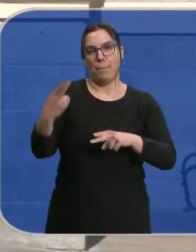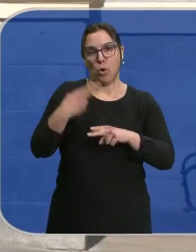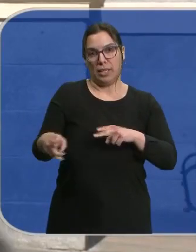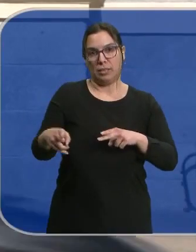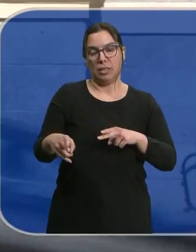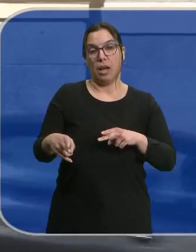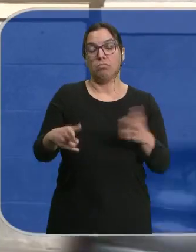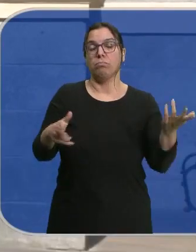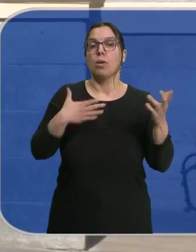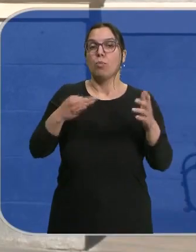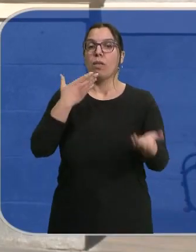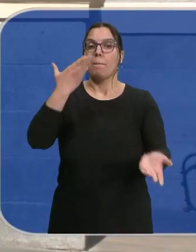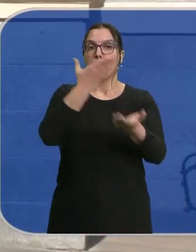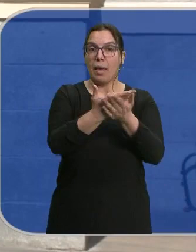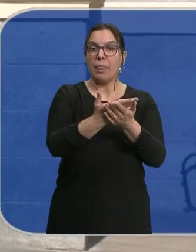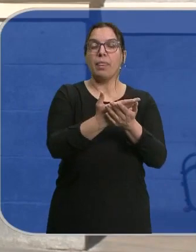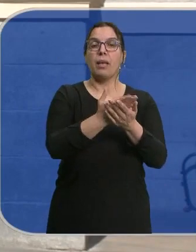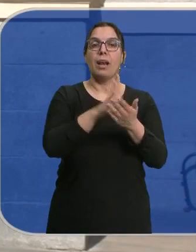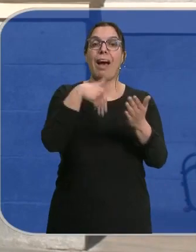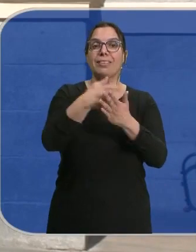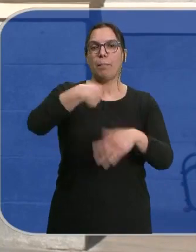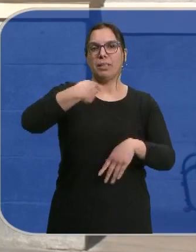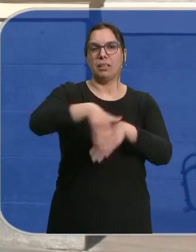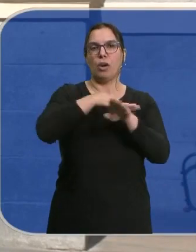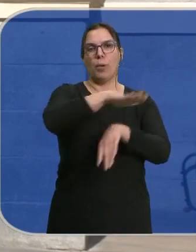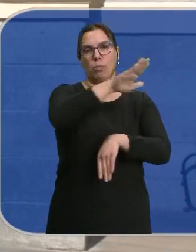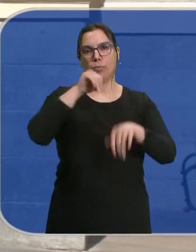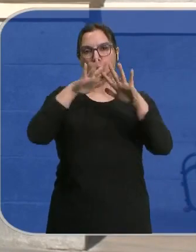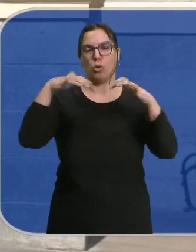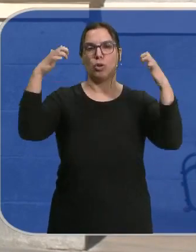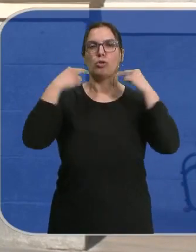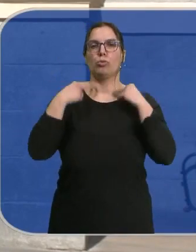y no descartan pedir la comparecencia del presidente del Gobierno.